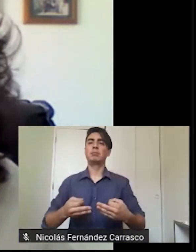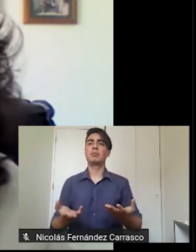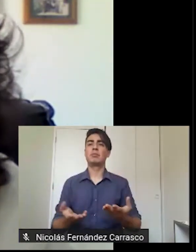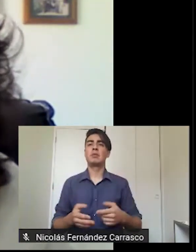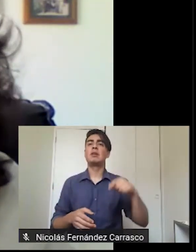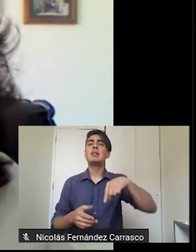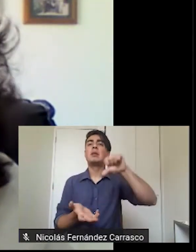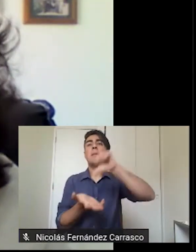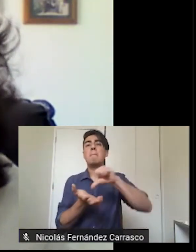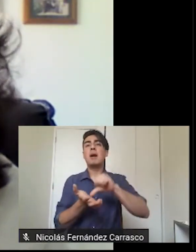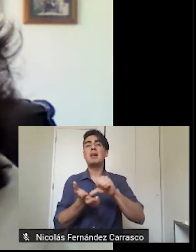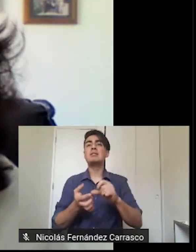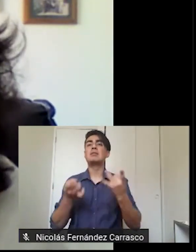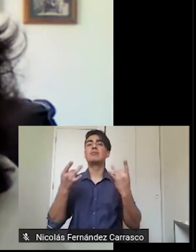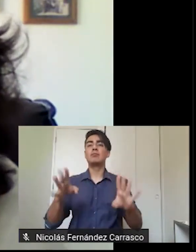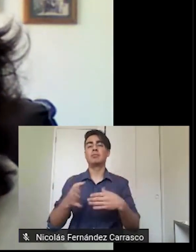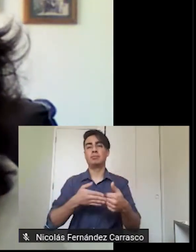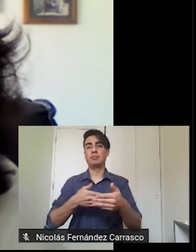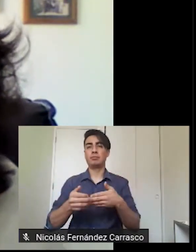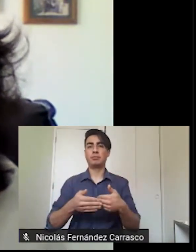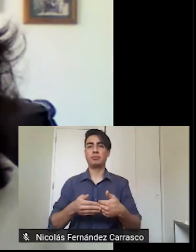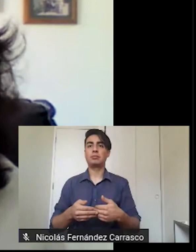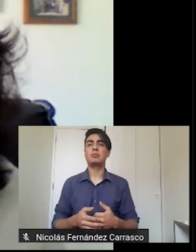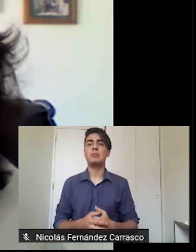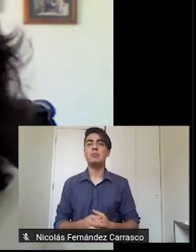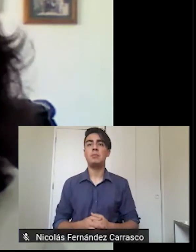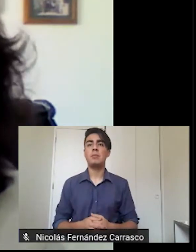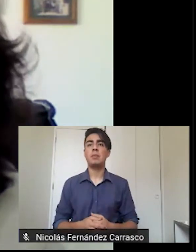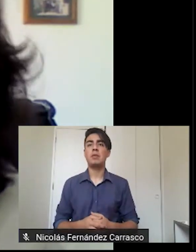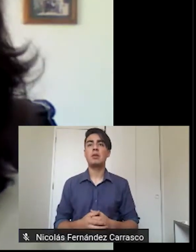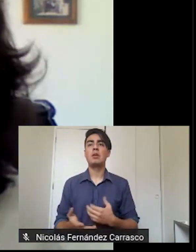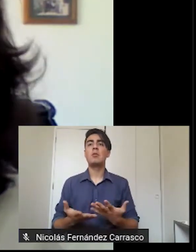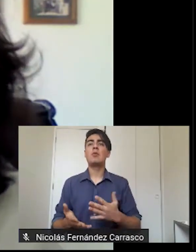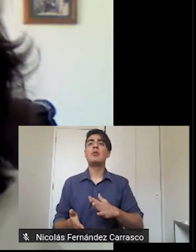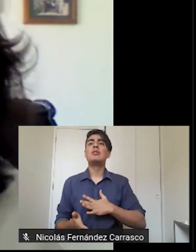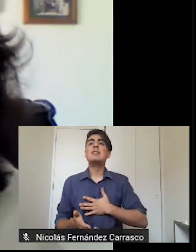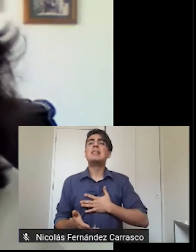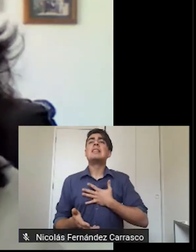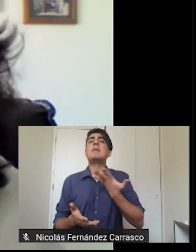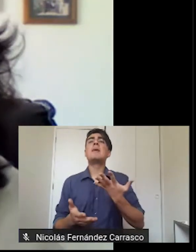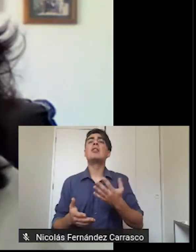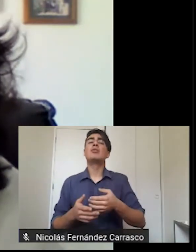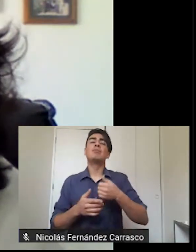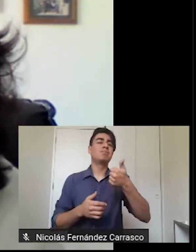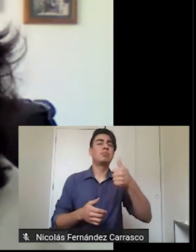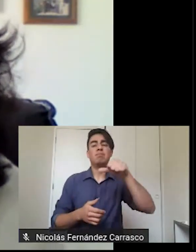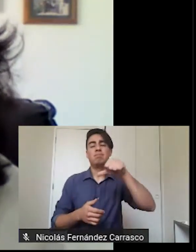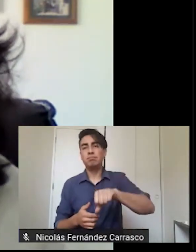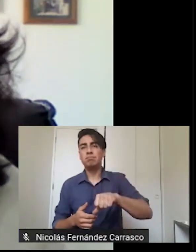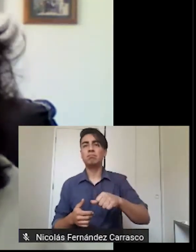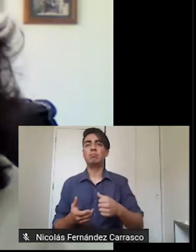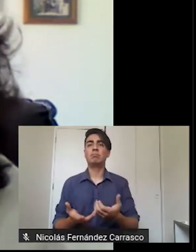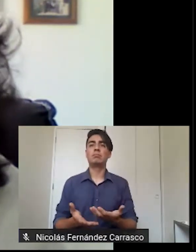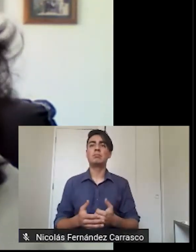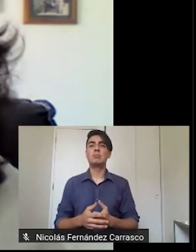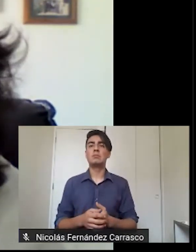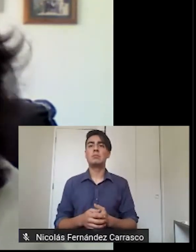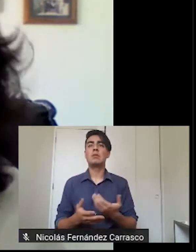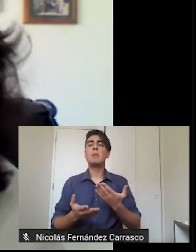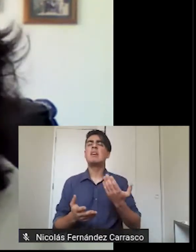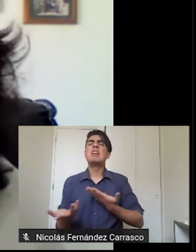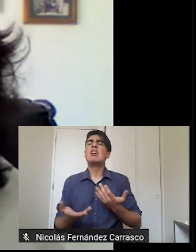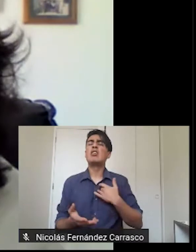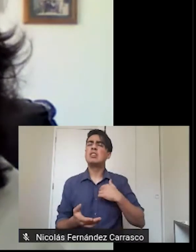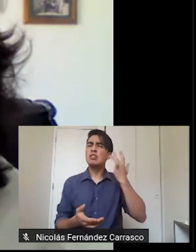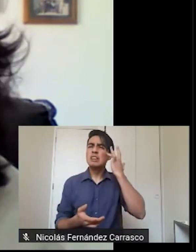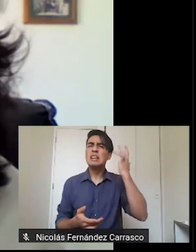democrático. Las actitudes prejuiciosas, los sentimientos favorables o desfavorables hacia la otredad y las creencias, muchas